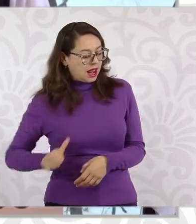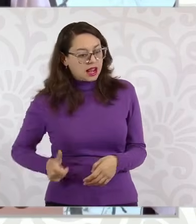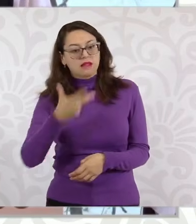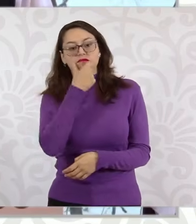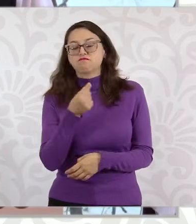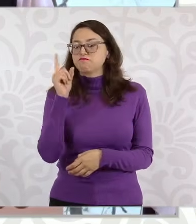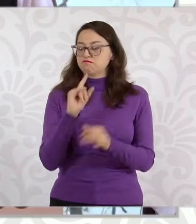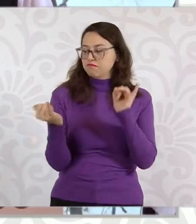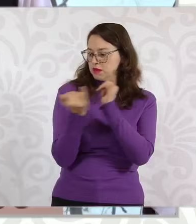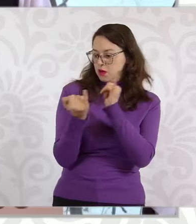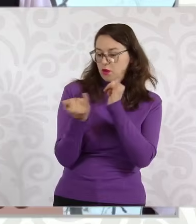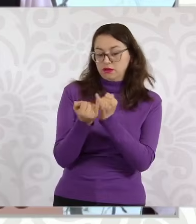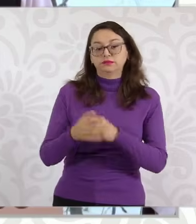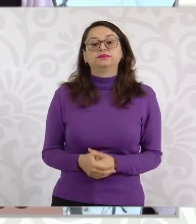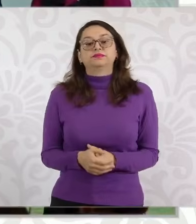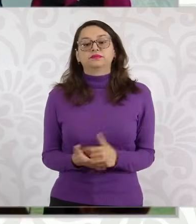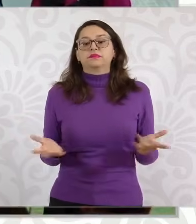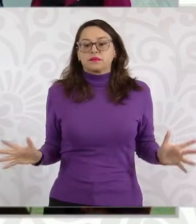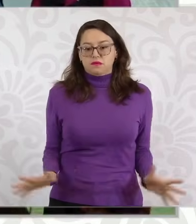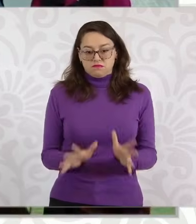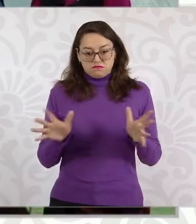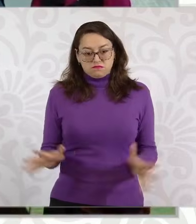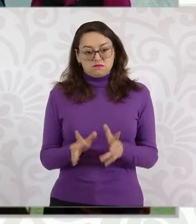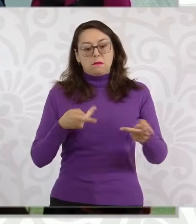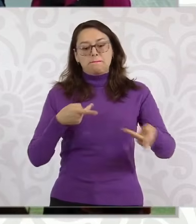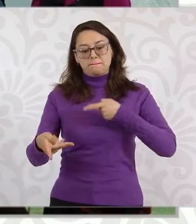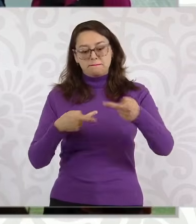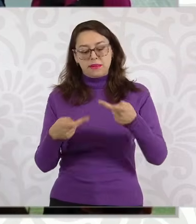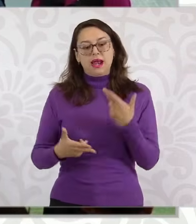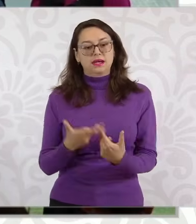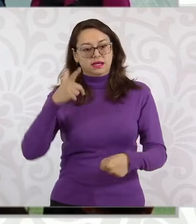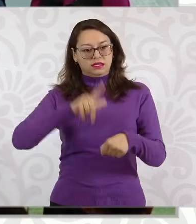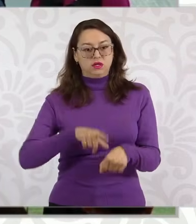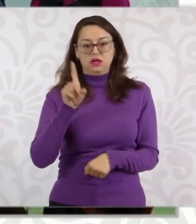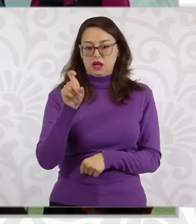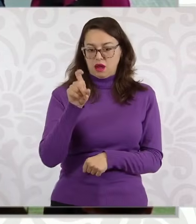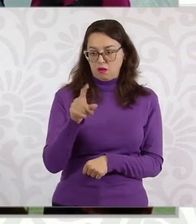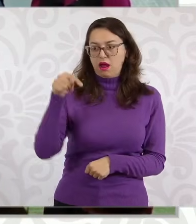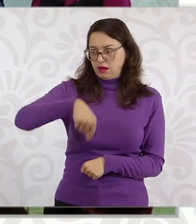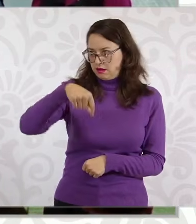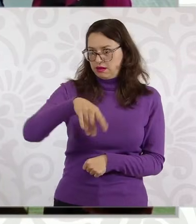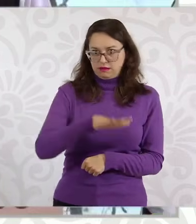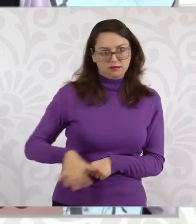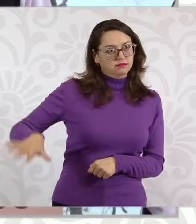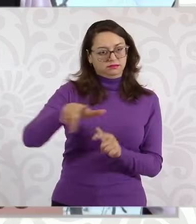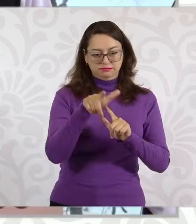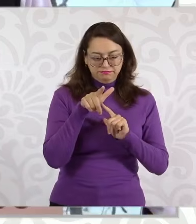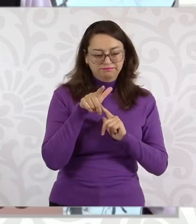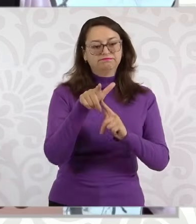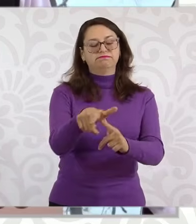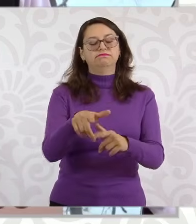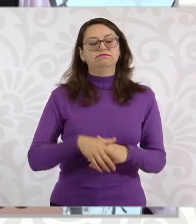los alcaldes, para seguir impulsando el Plan Nacional Hídrico en Baja California. Seguimos trabajando